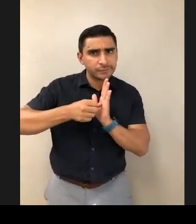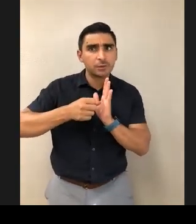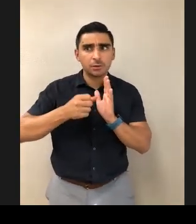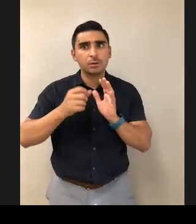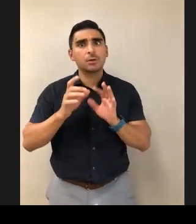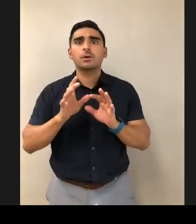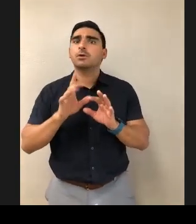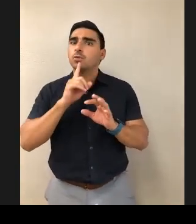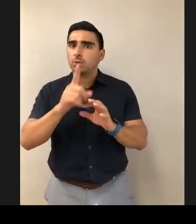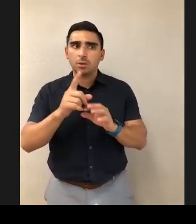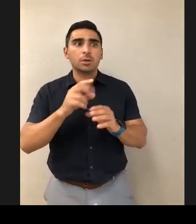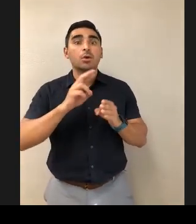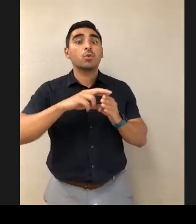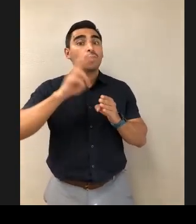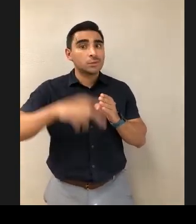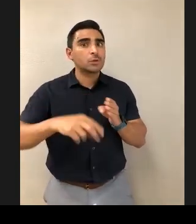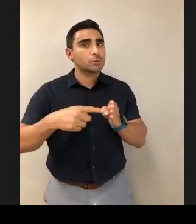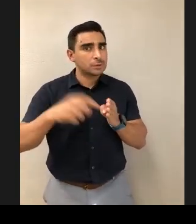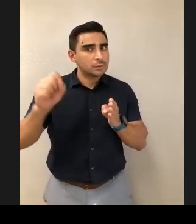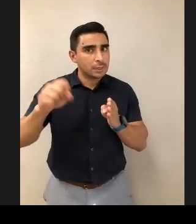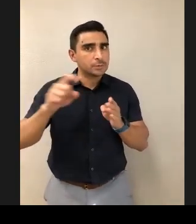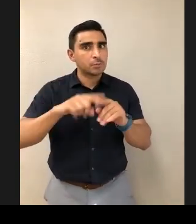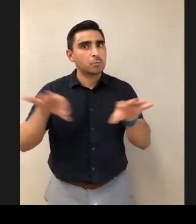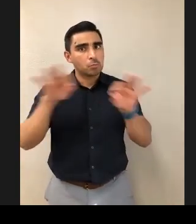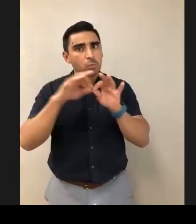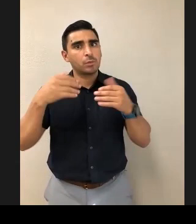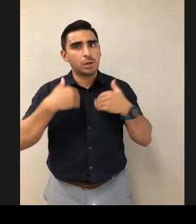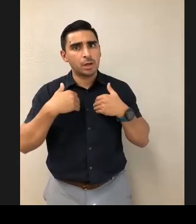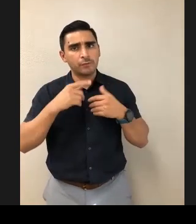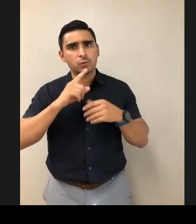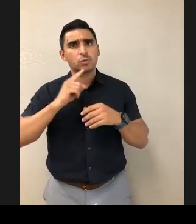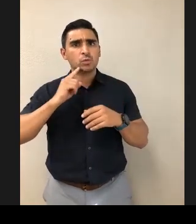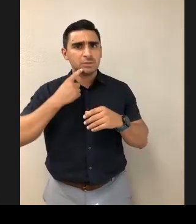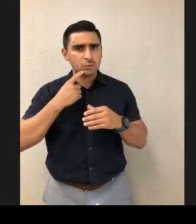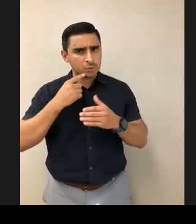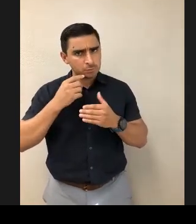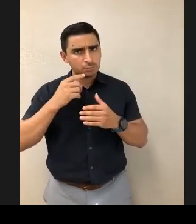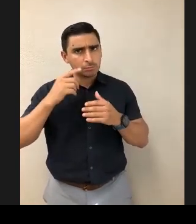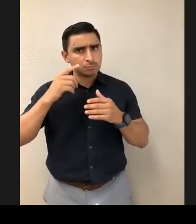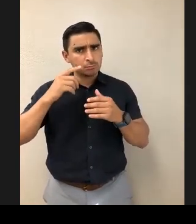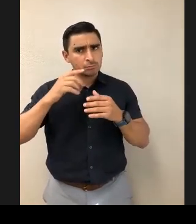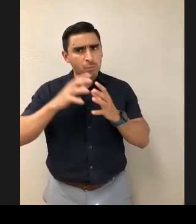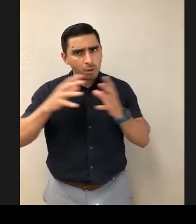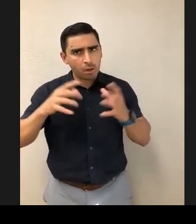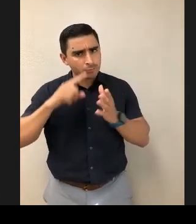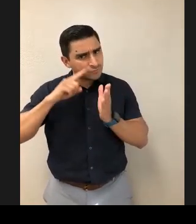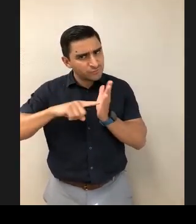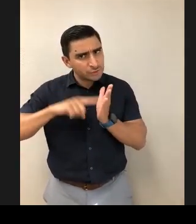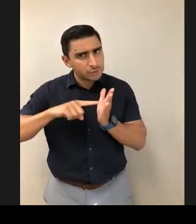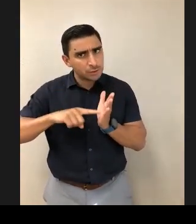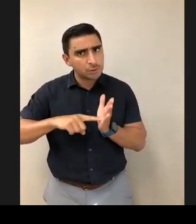resultados. Pero queremos que todo se base en investigaciones rigurosas,